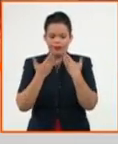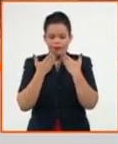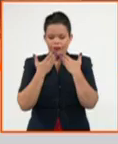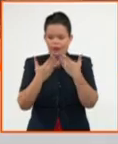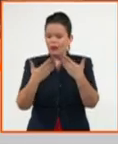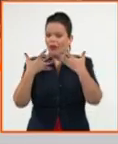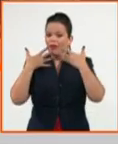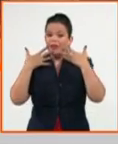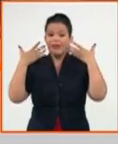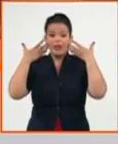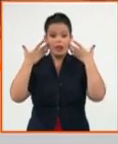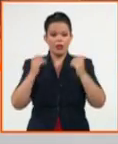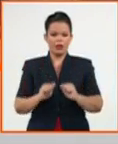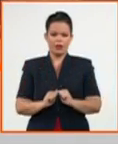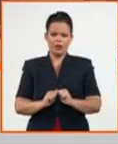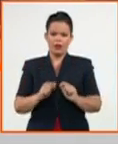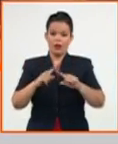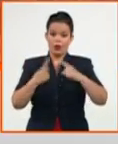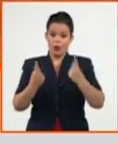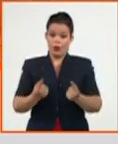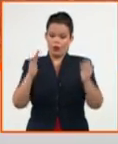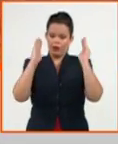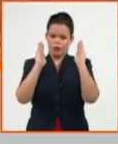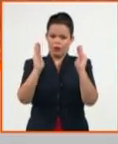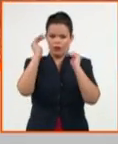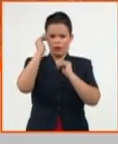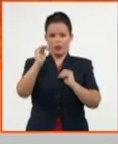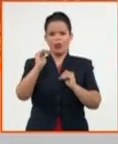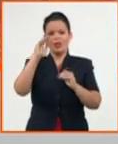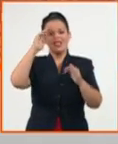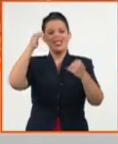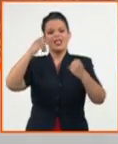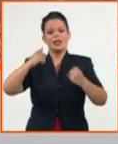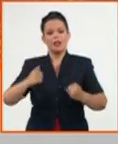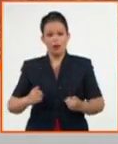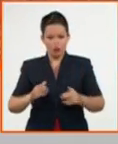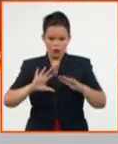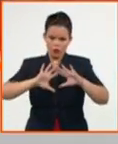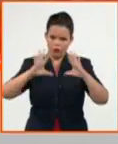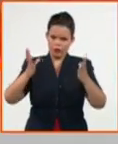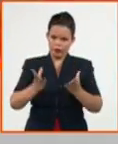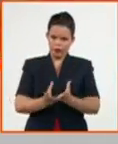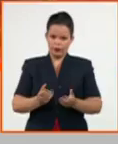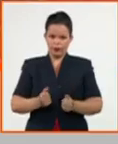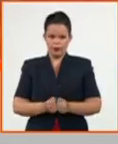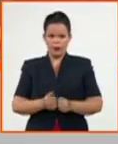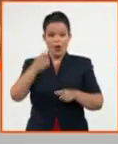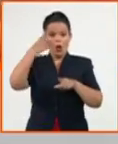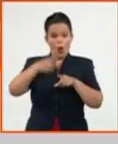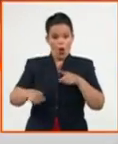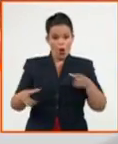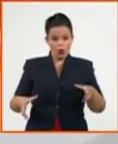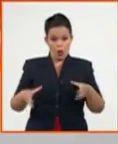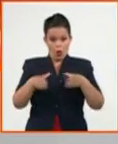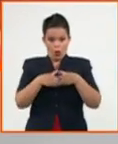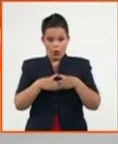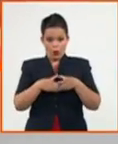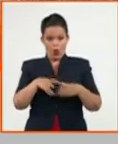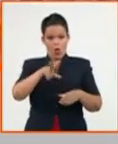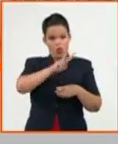nuestros niños de nuestros adolescentes el otro grupo de niños al que se hace referencia a los más pequeñitos de 2 a 10 años